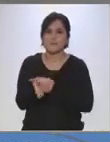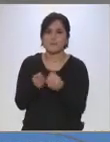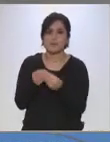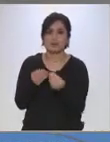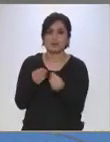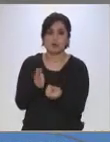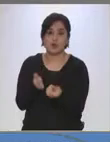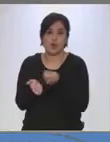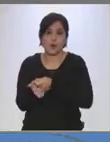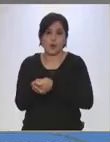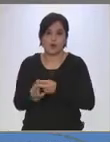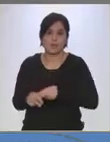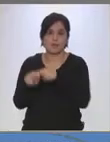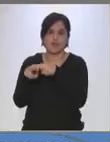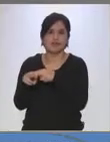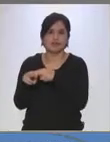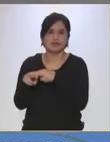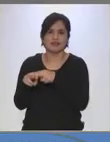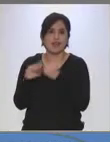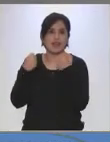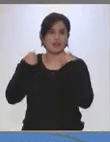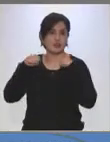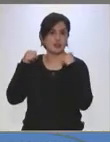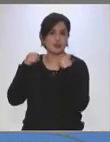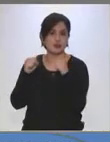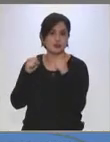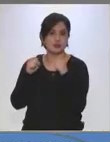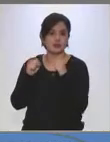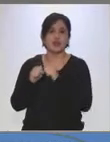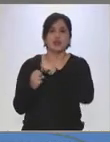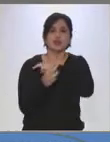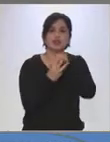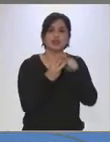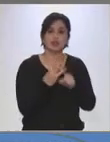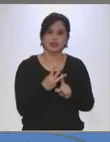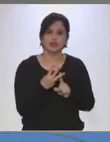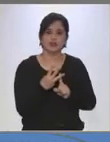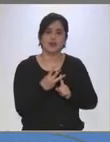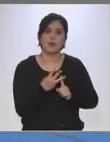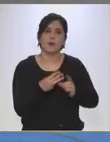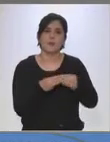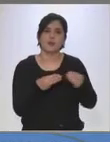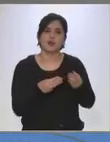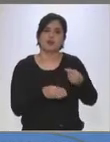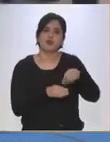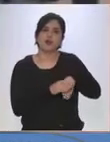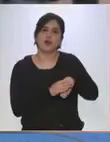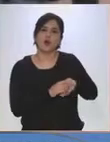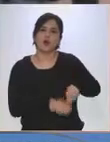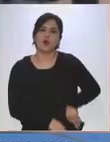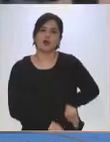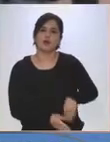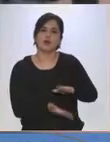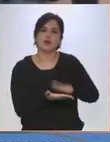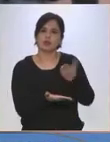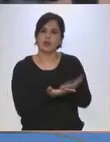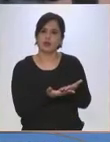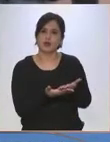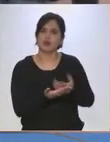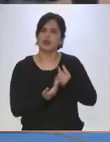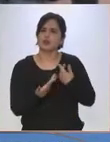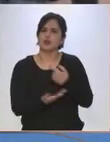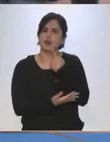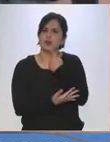cada peso que se invierte en deporte son tres pesos que nos ahorramos en salud y surge de inmediato una